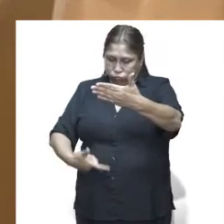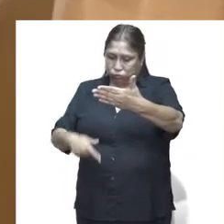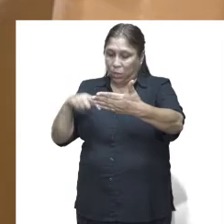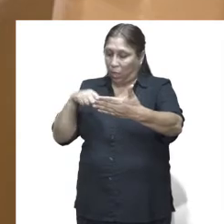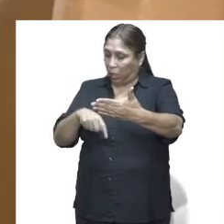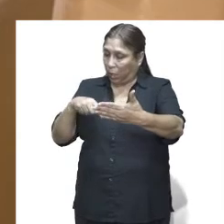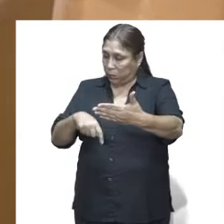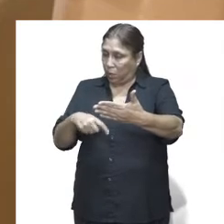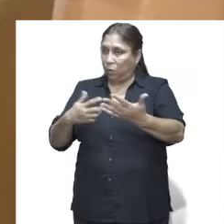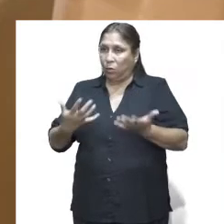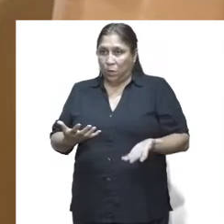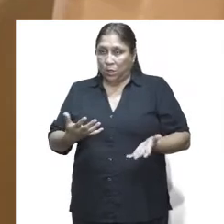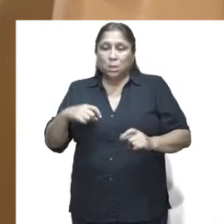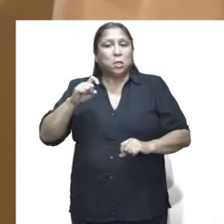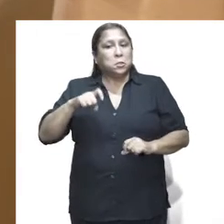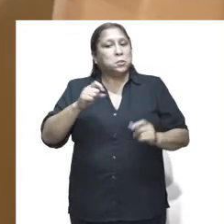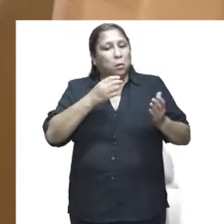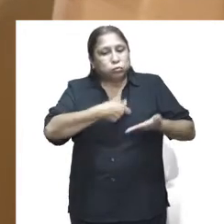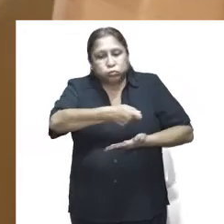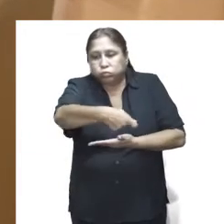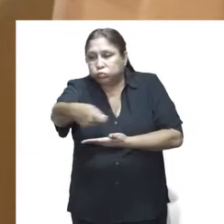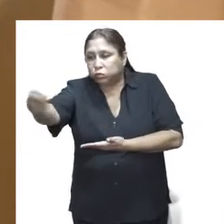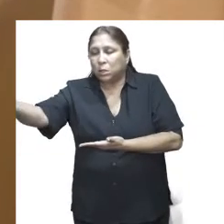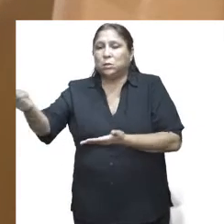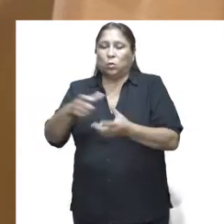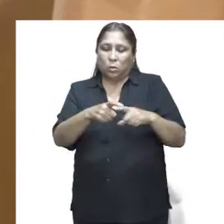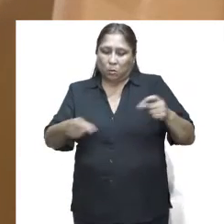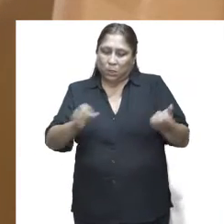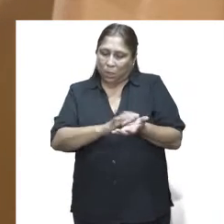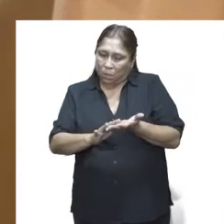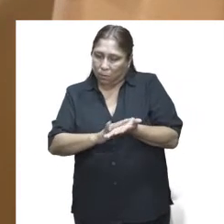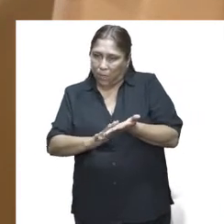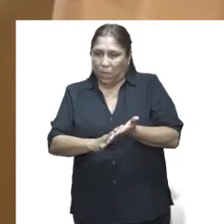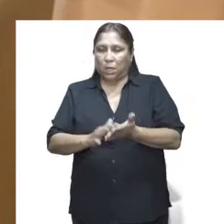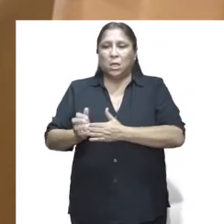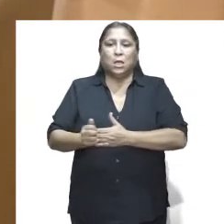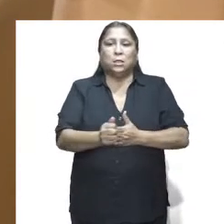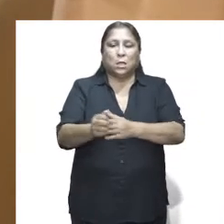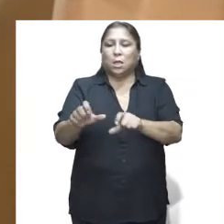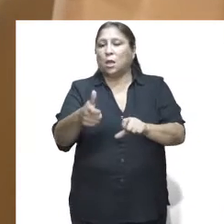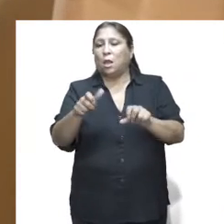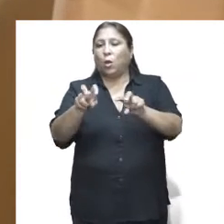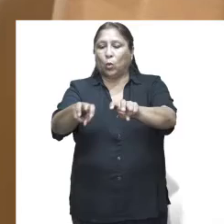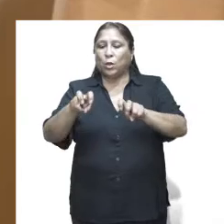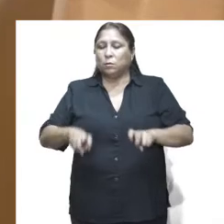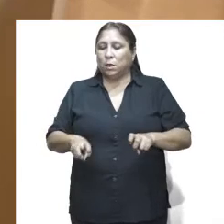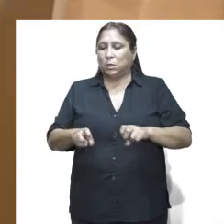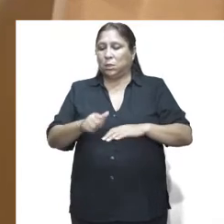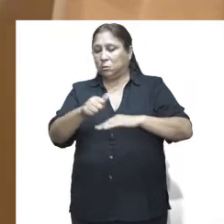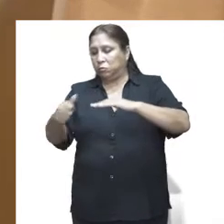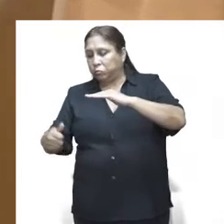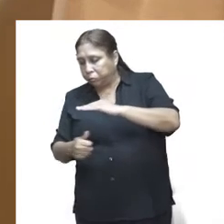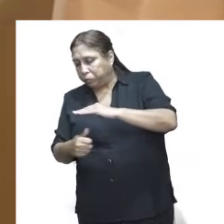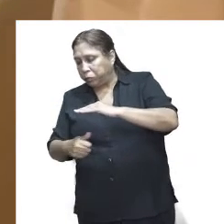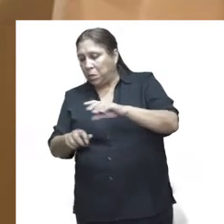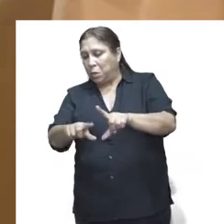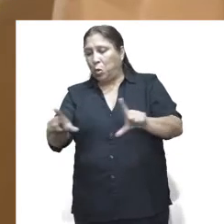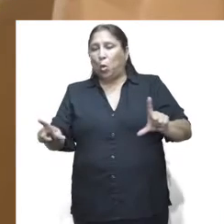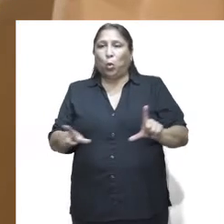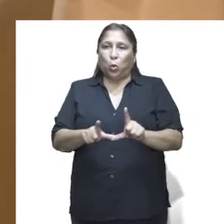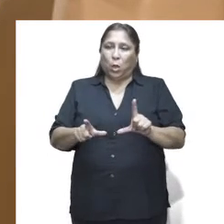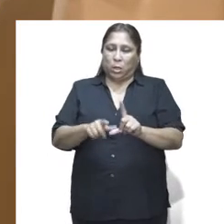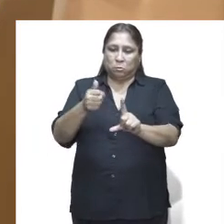Es que se ha distribuido el material en braille y también se han orientado algunas mesas de votación en centros, en los locales